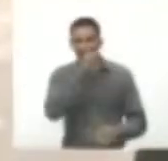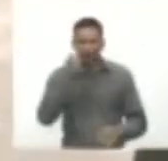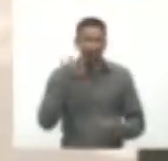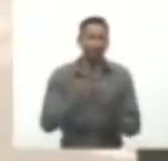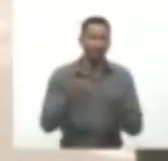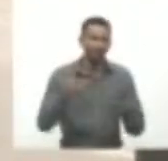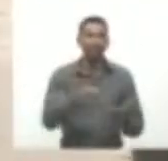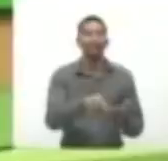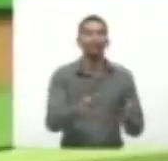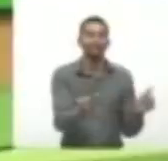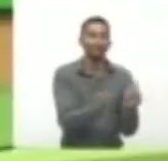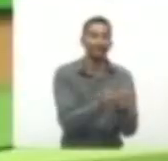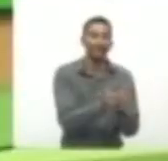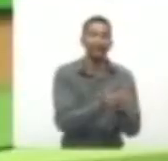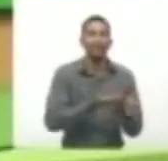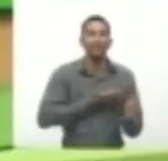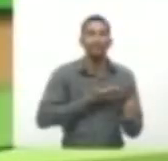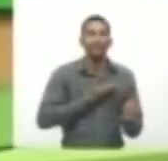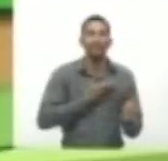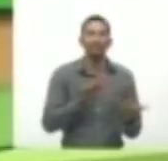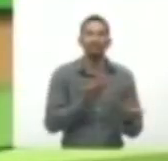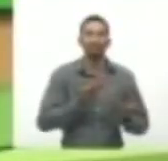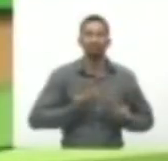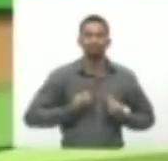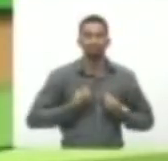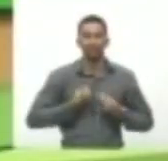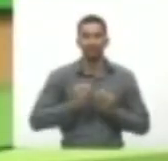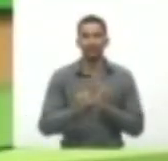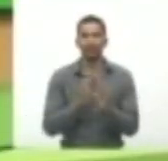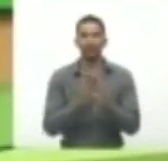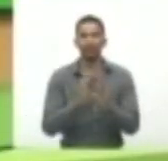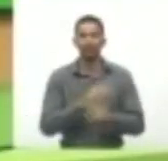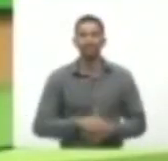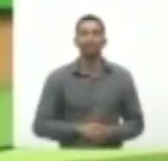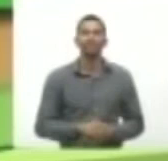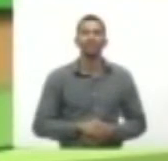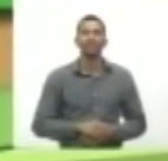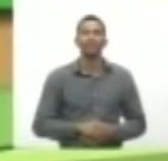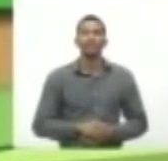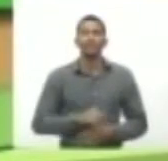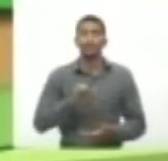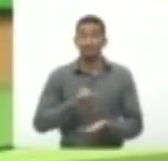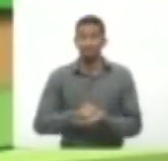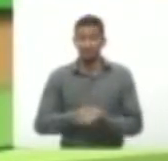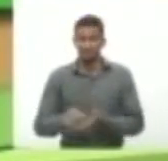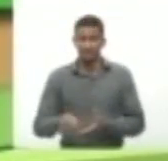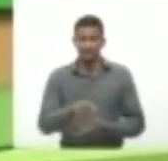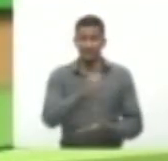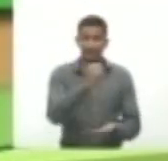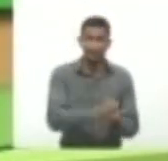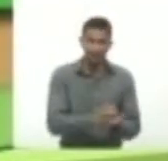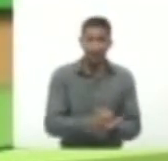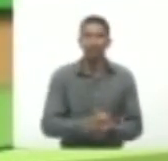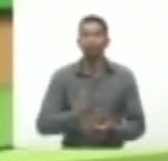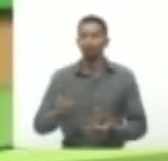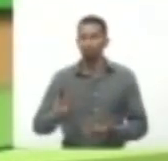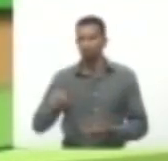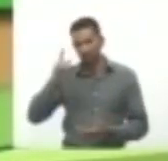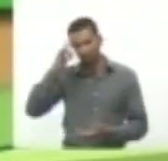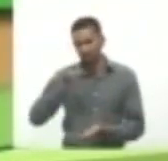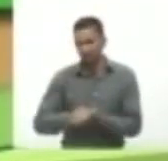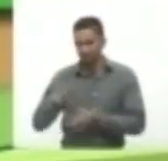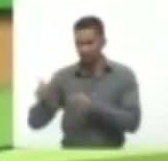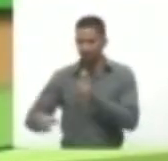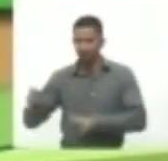ciudad. Bien, y a propósito de este tema, se conoció la captura de dos presuntos responsables. Jason Barandica nos estará ampliando esta noticia